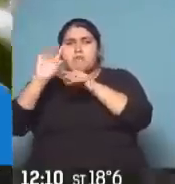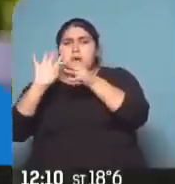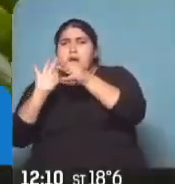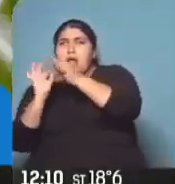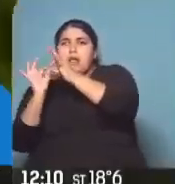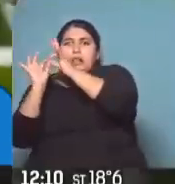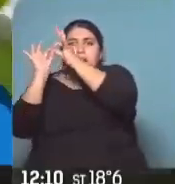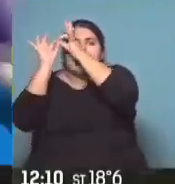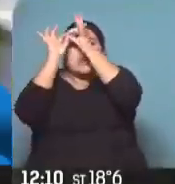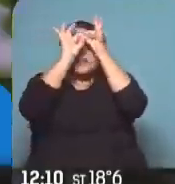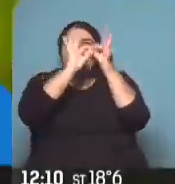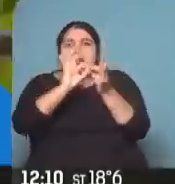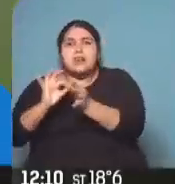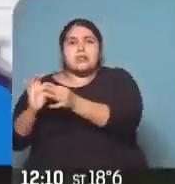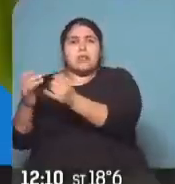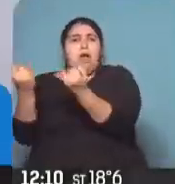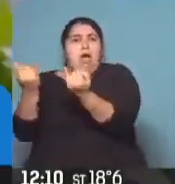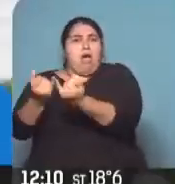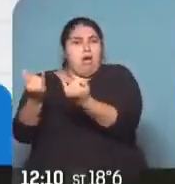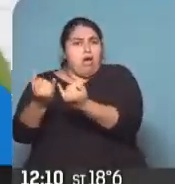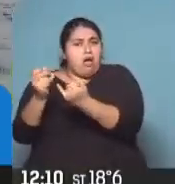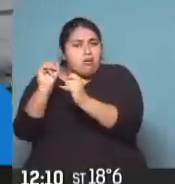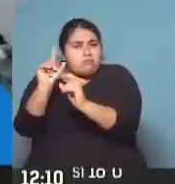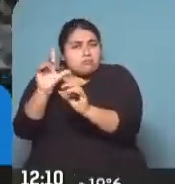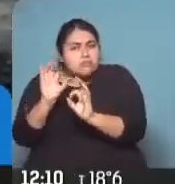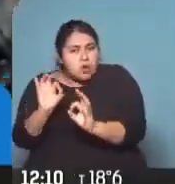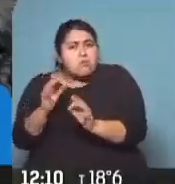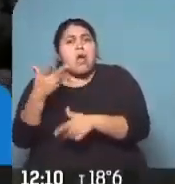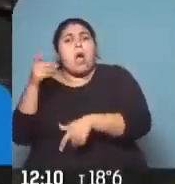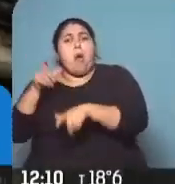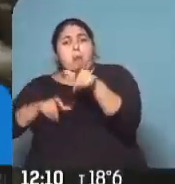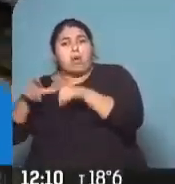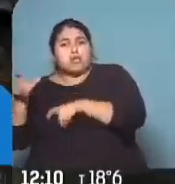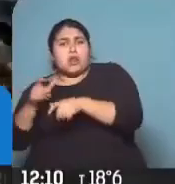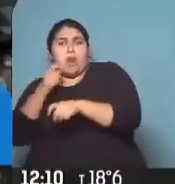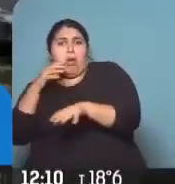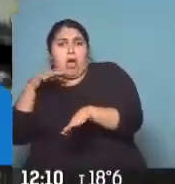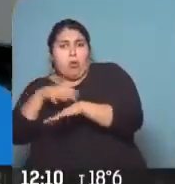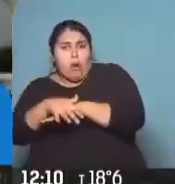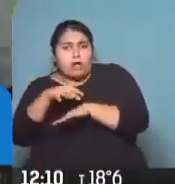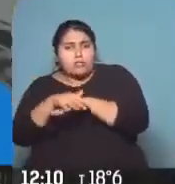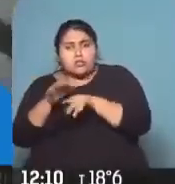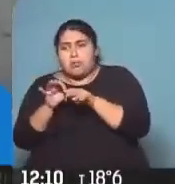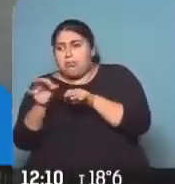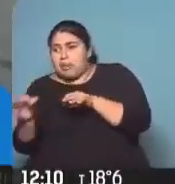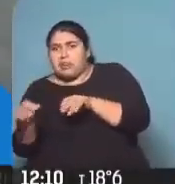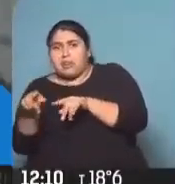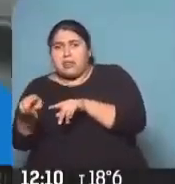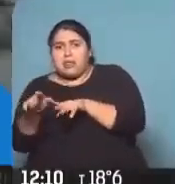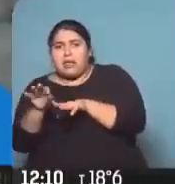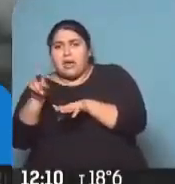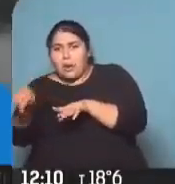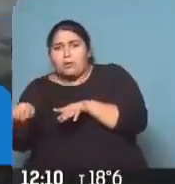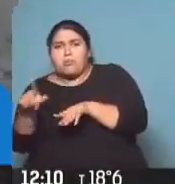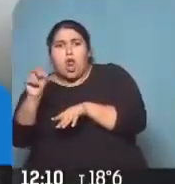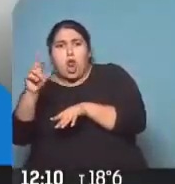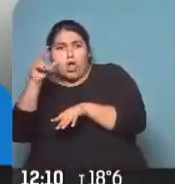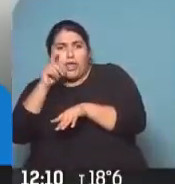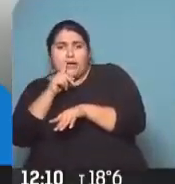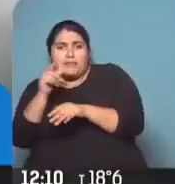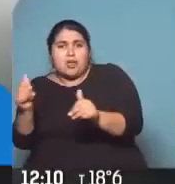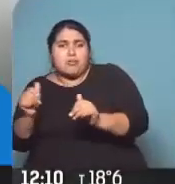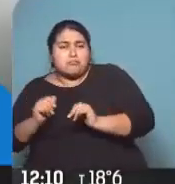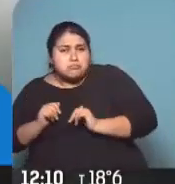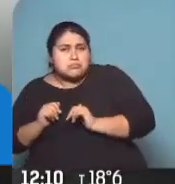empiezan a complementarse no recién nos decía julio que gente que va a ser iguazú para el loreto y pasó un día dos